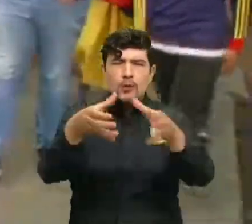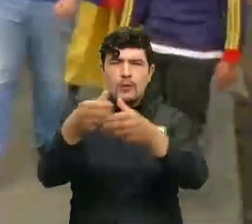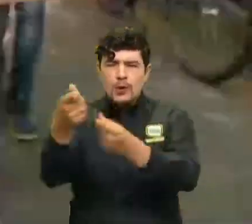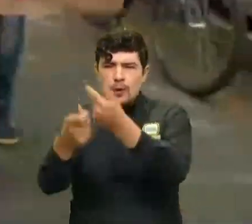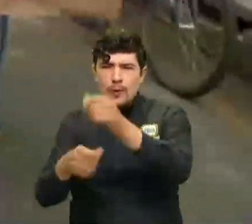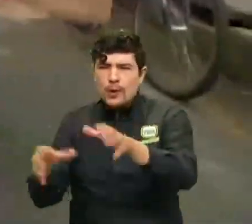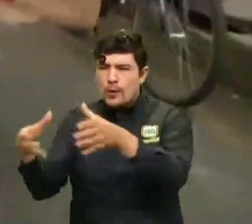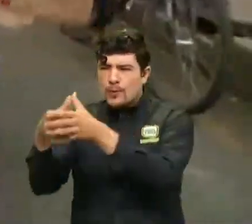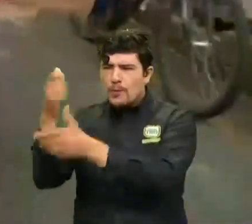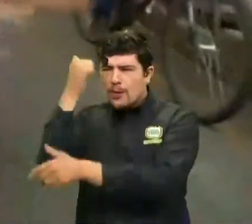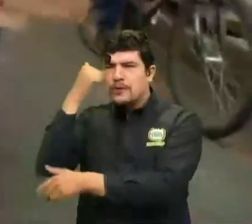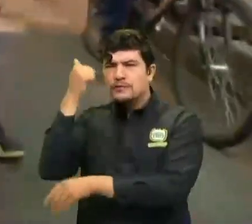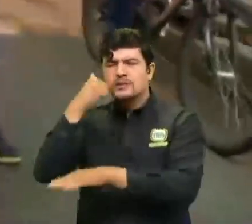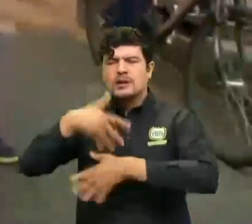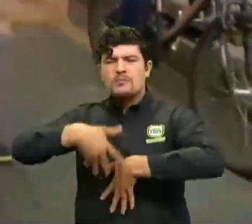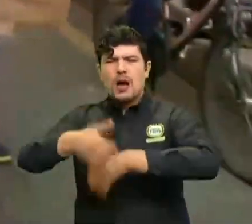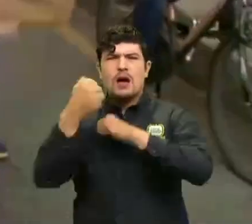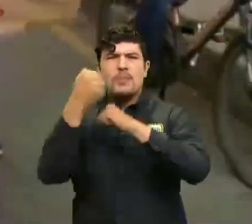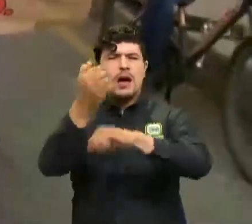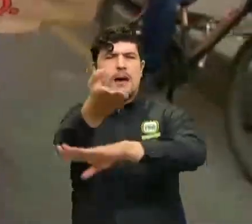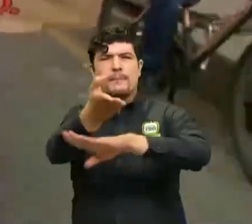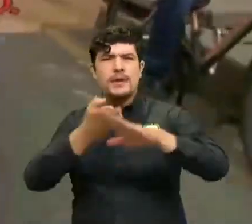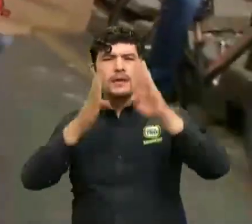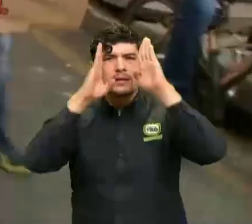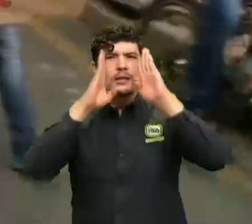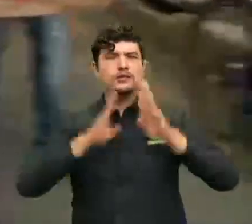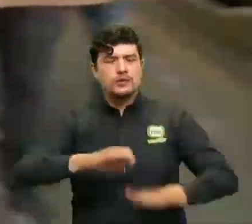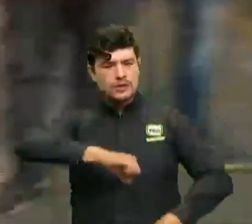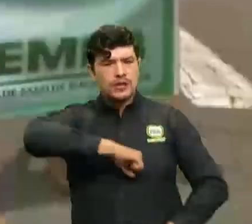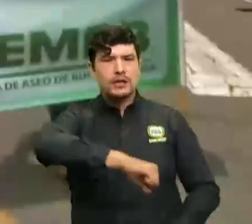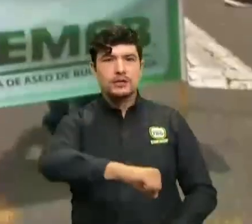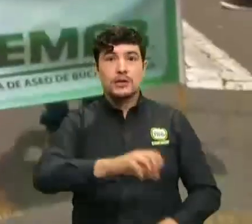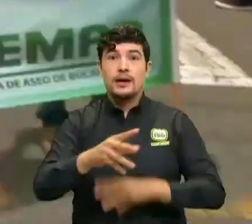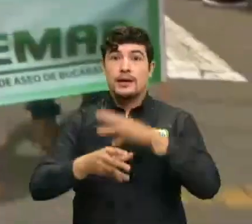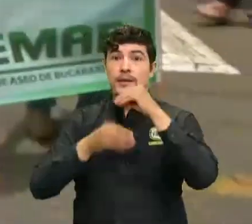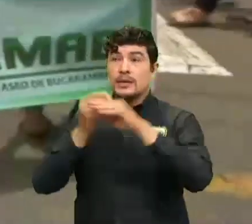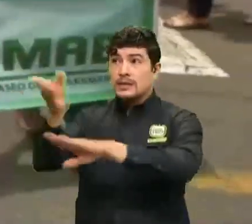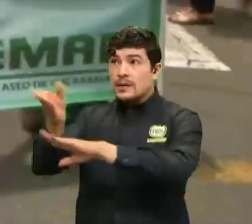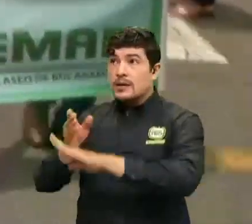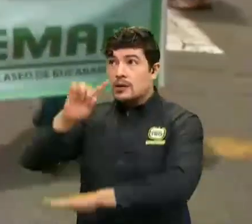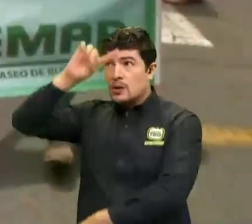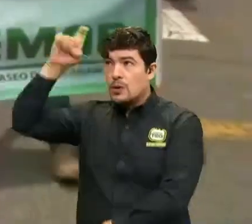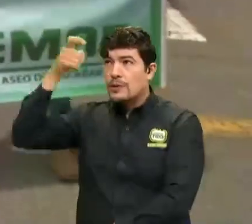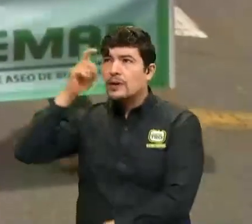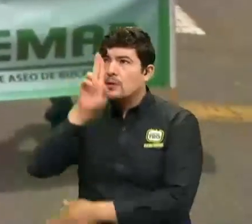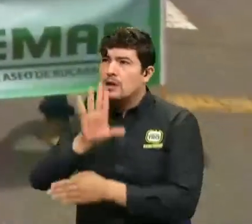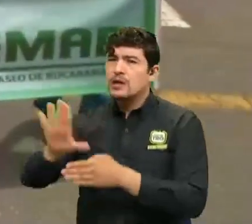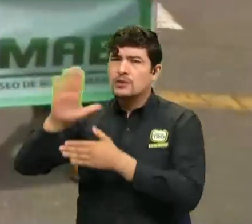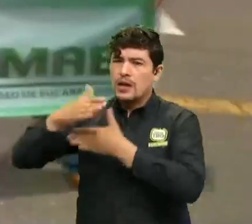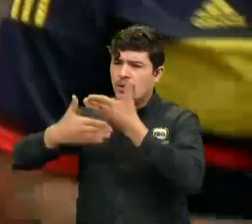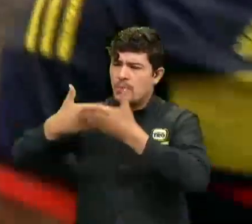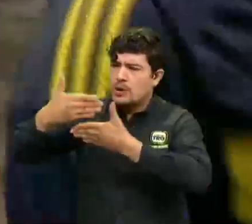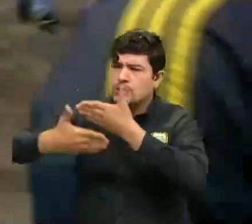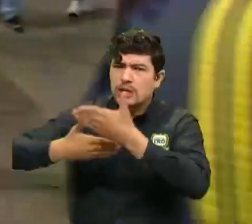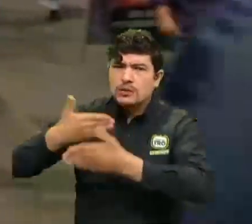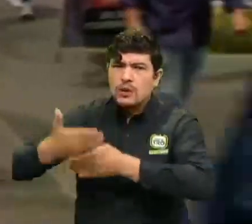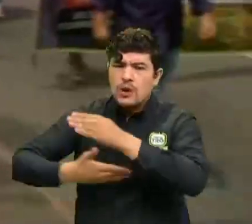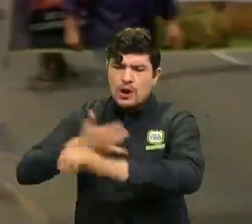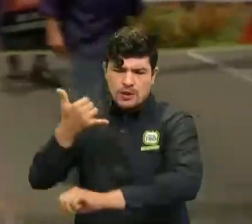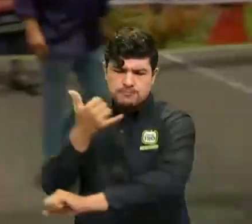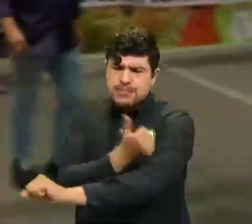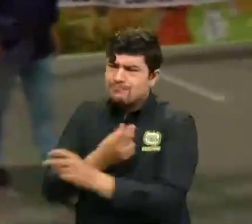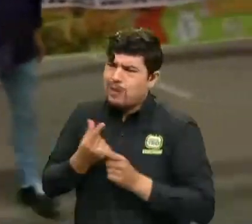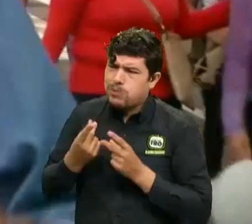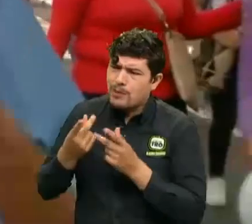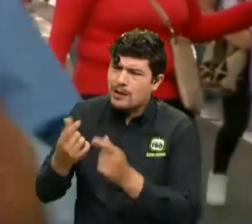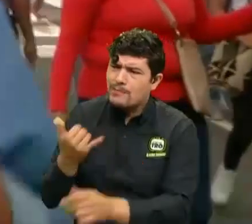gobierno nacional que se agilice el proceso de vacunación contra el COVID-19 en Santander, pues la tasa de ocupación de camas UCI son